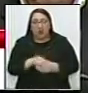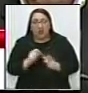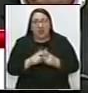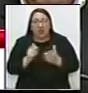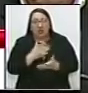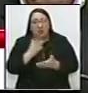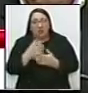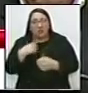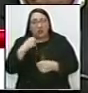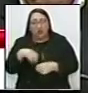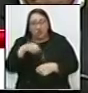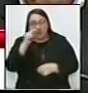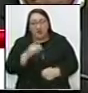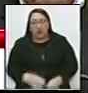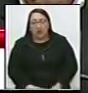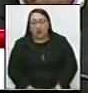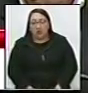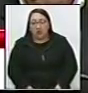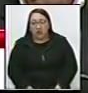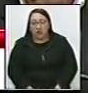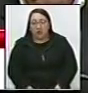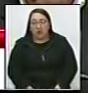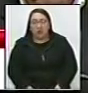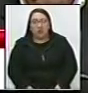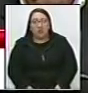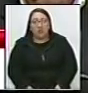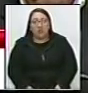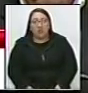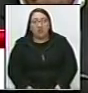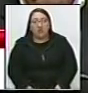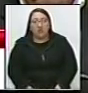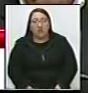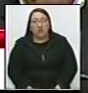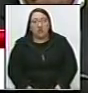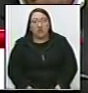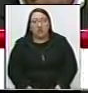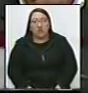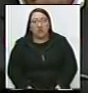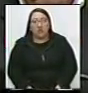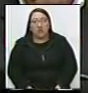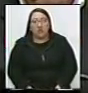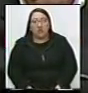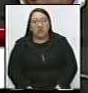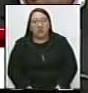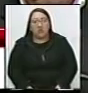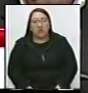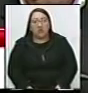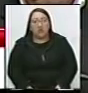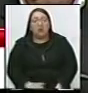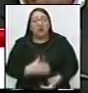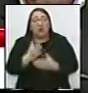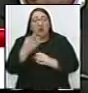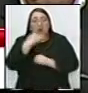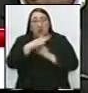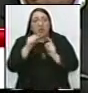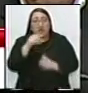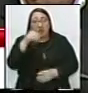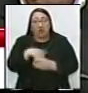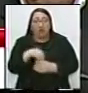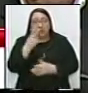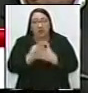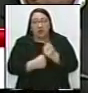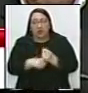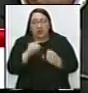problemas sociales del país, en los graves problemas ambientales que hay en el país, que este voto de confianza debería